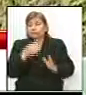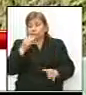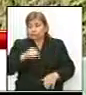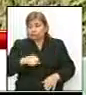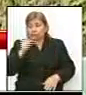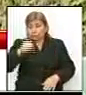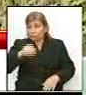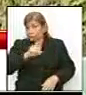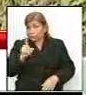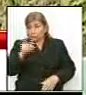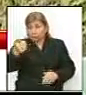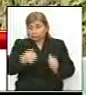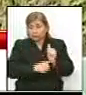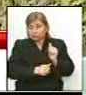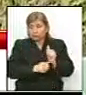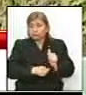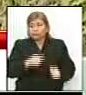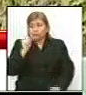si Chemanacho.